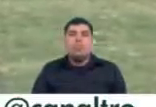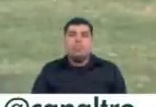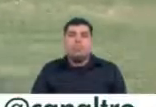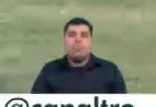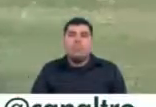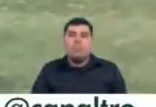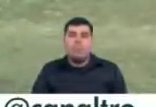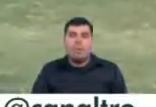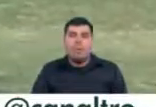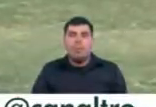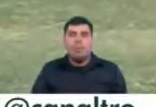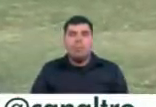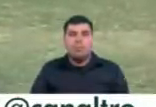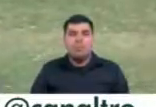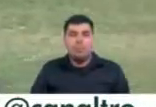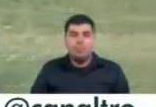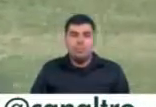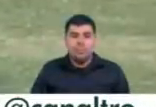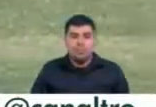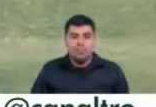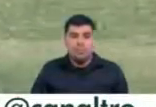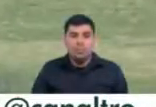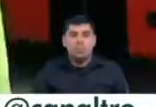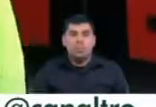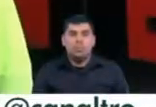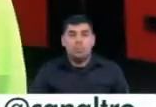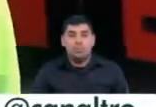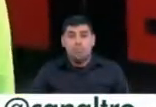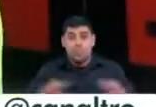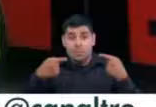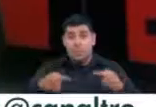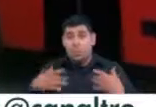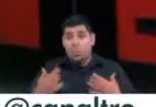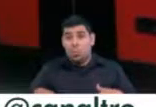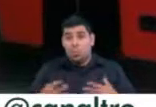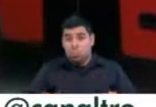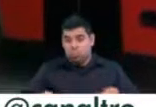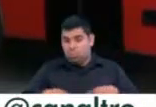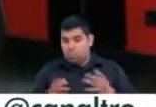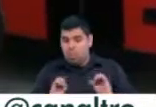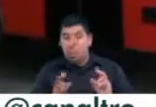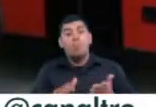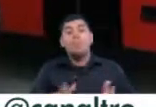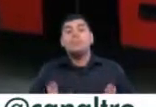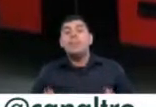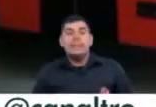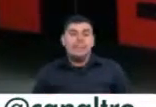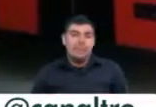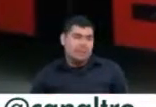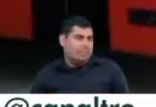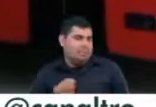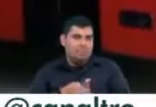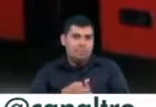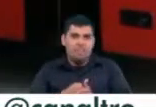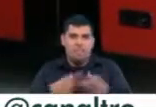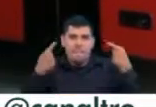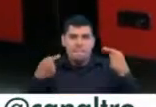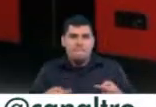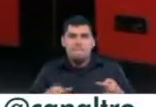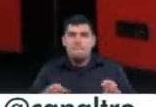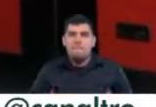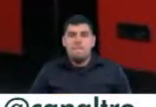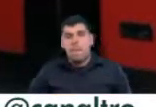y jefferson murillo en el mediocampo el partido de vida muerte aunque en el fútbol no hay neón y ahí viene y muerte creo que siguen se pierde se